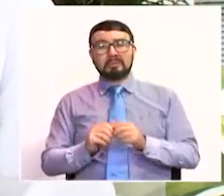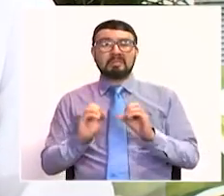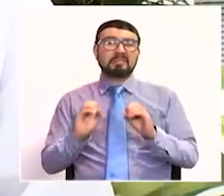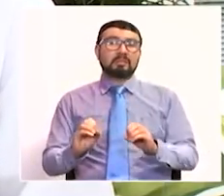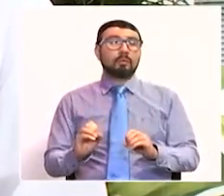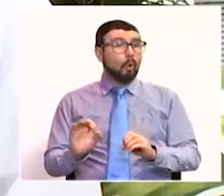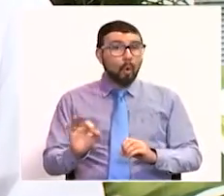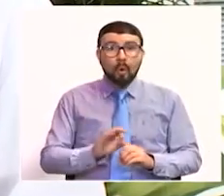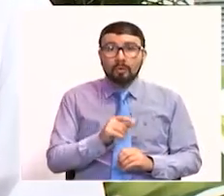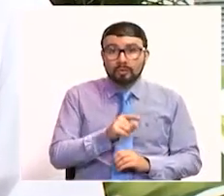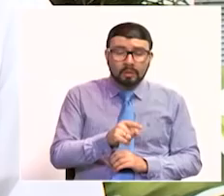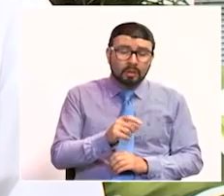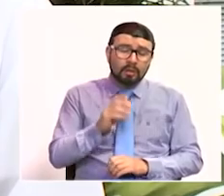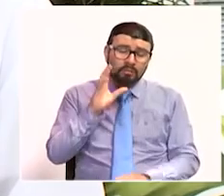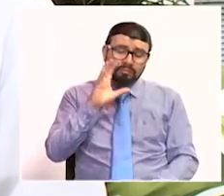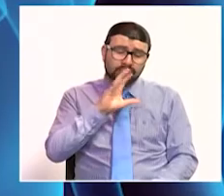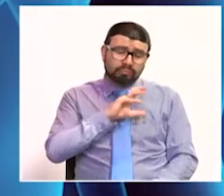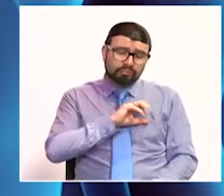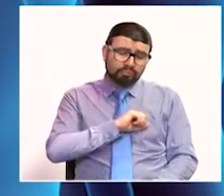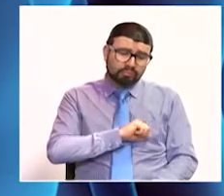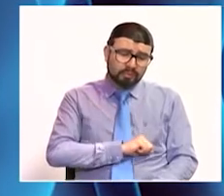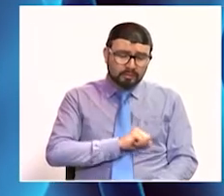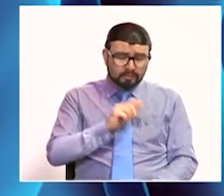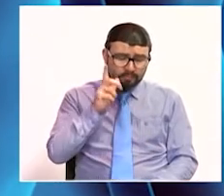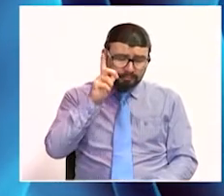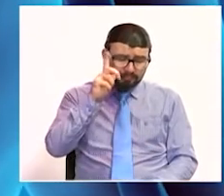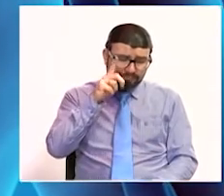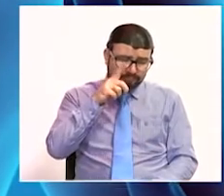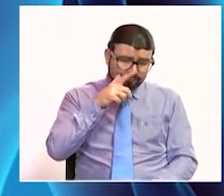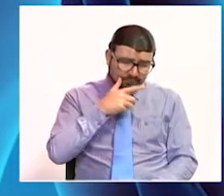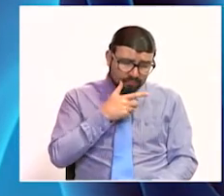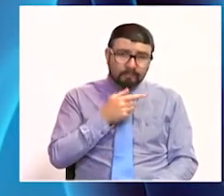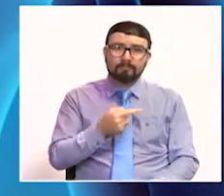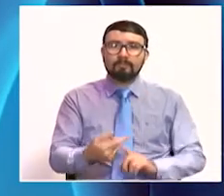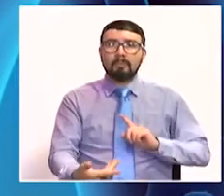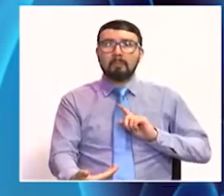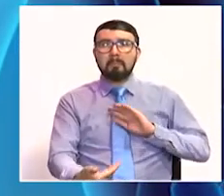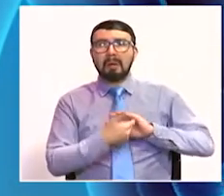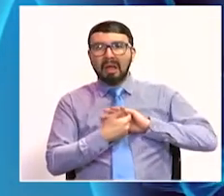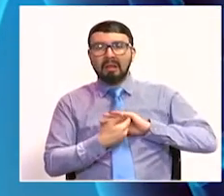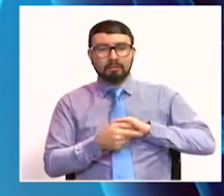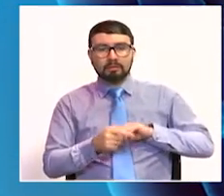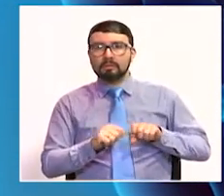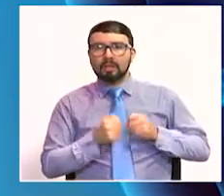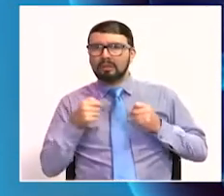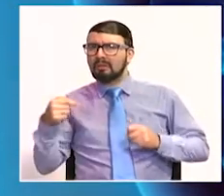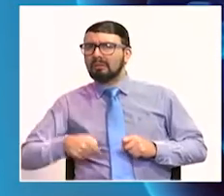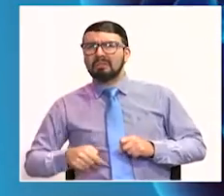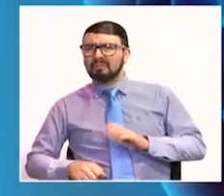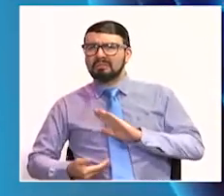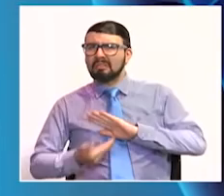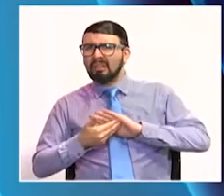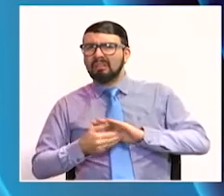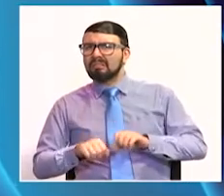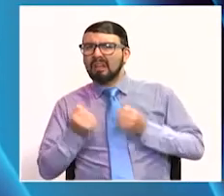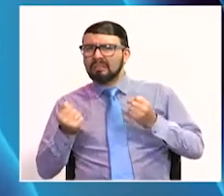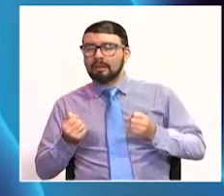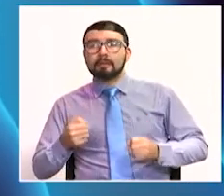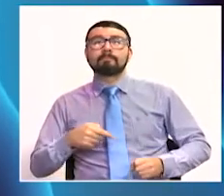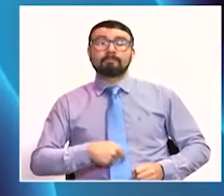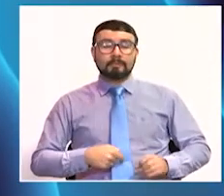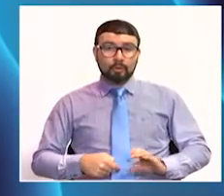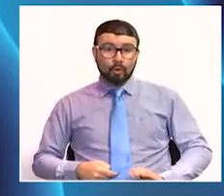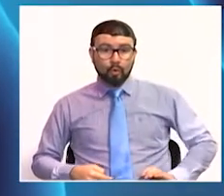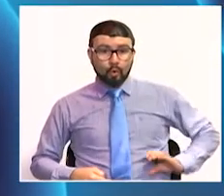mucho a un órgano que es muy importante cuidarlo, que es el colon y en general todo el tracto digestivo. Tener